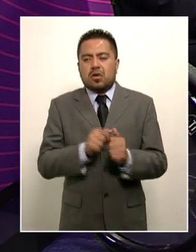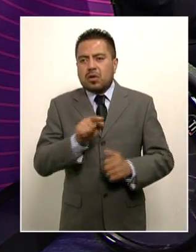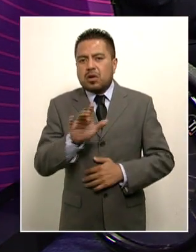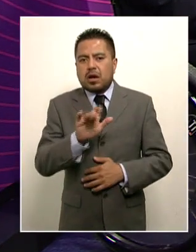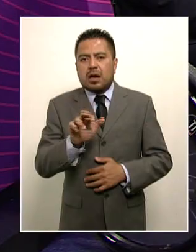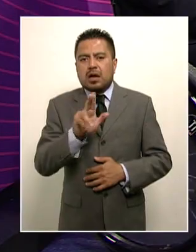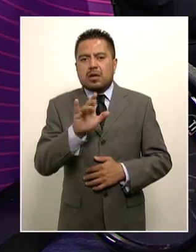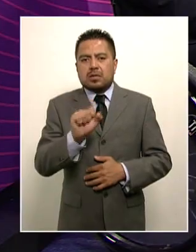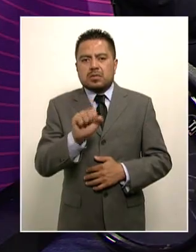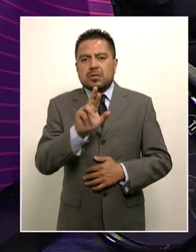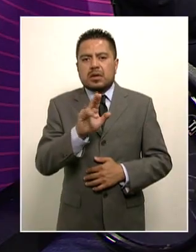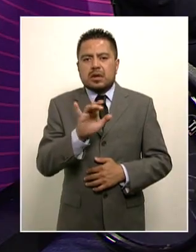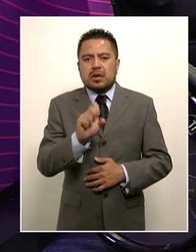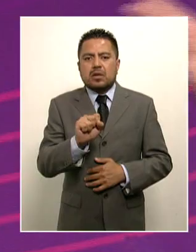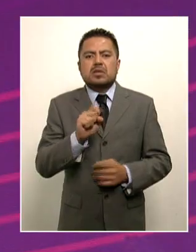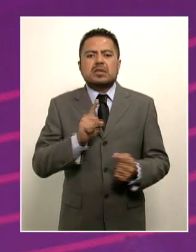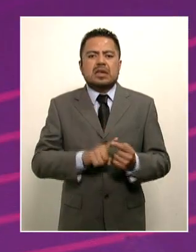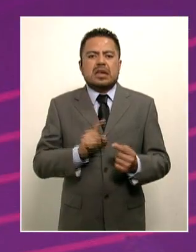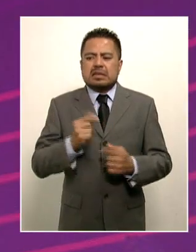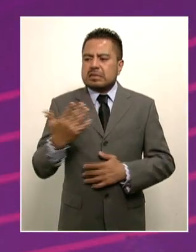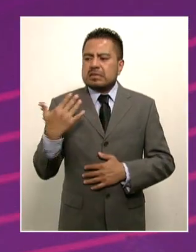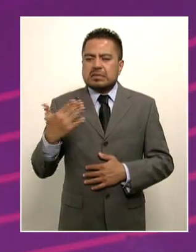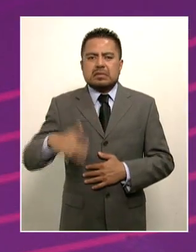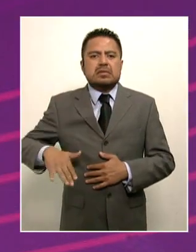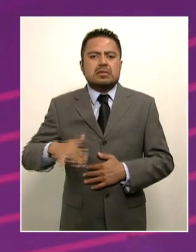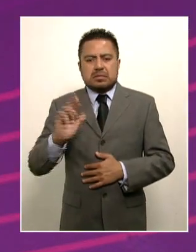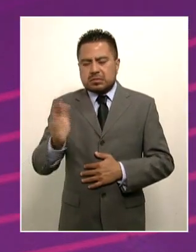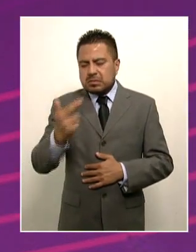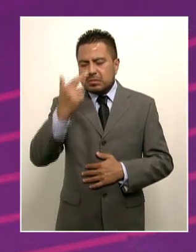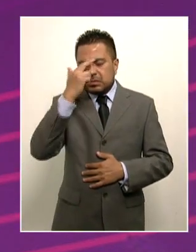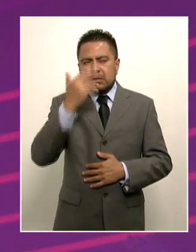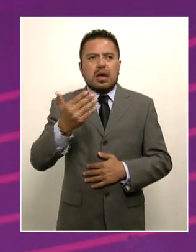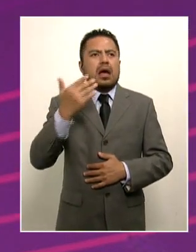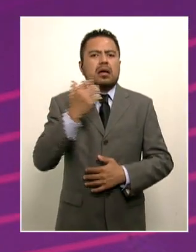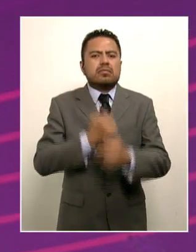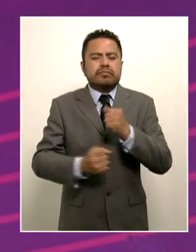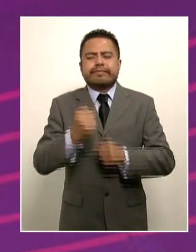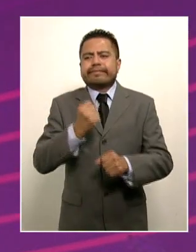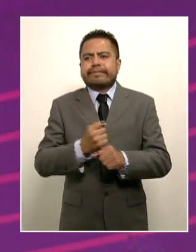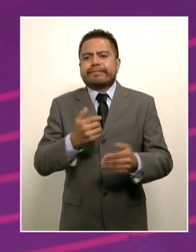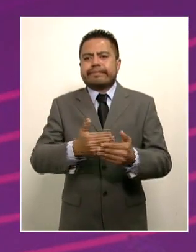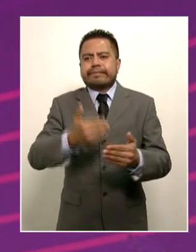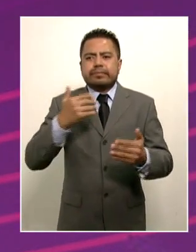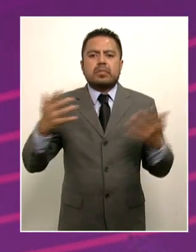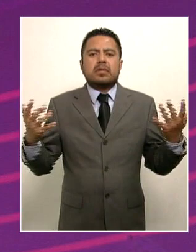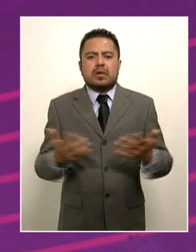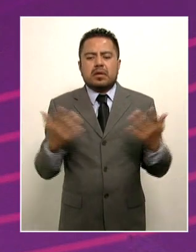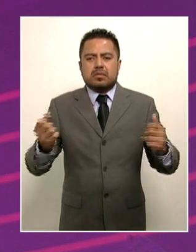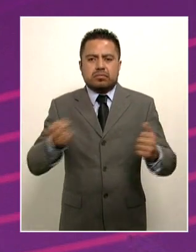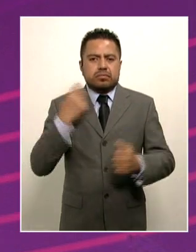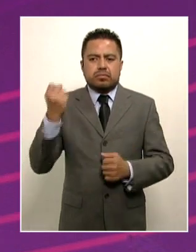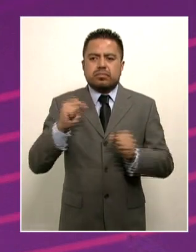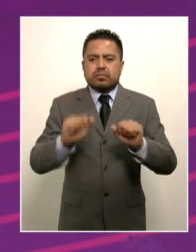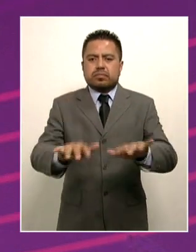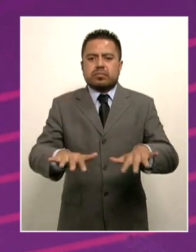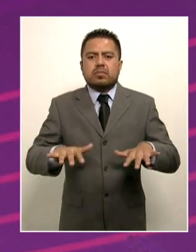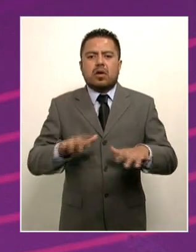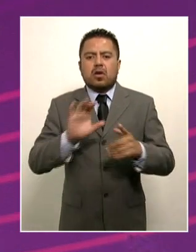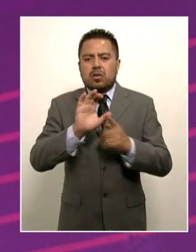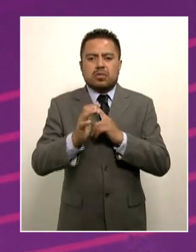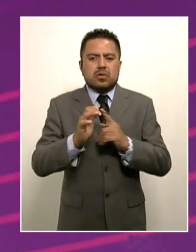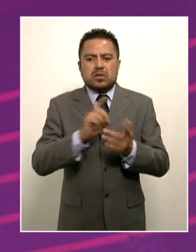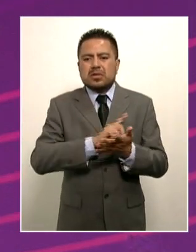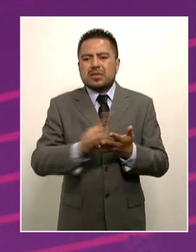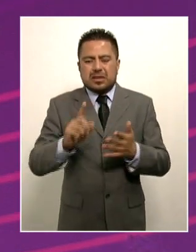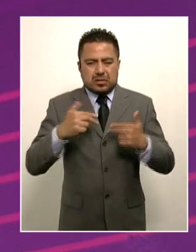Carlos Ríos, a quien hace un momento recordaba con él que hace muchos años hicimos una audiencia pública en la Comisión de Derechos Humanos